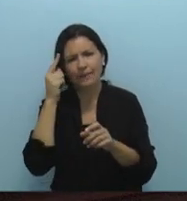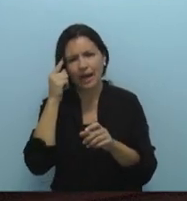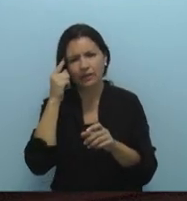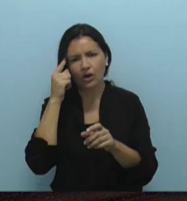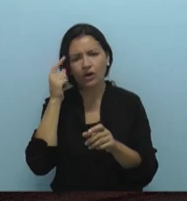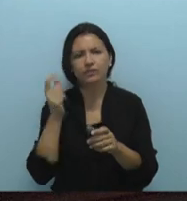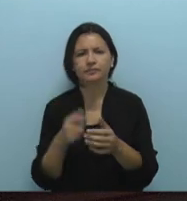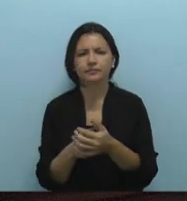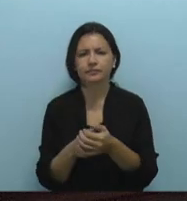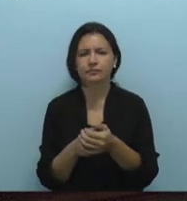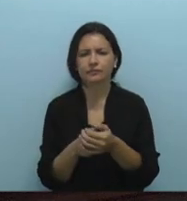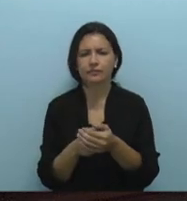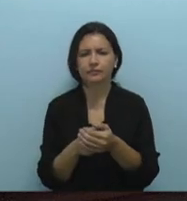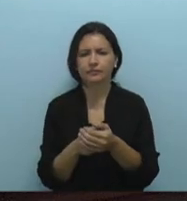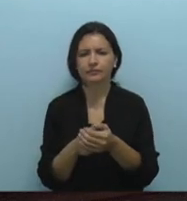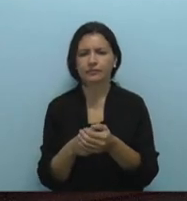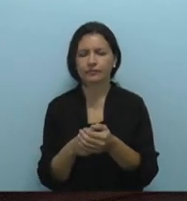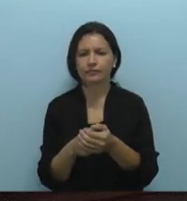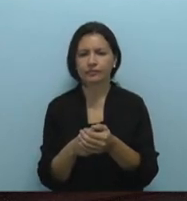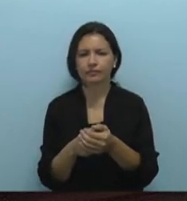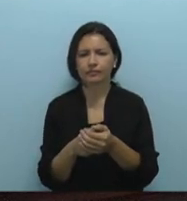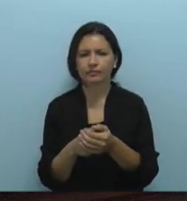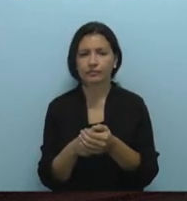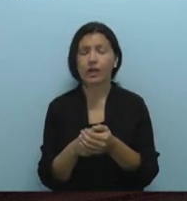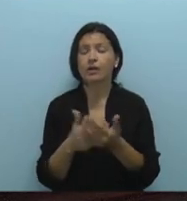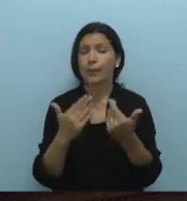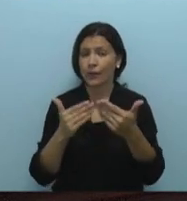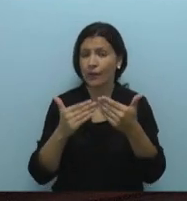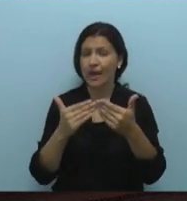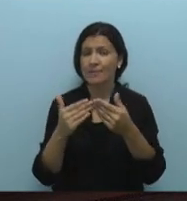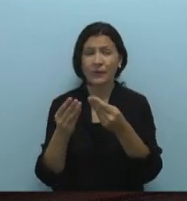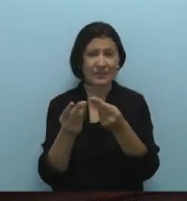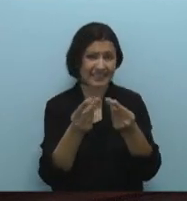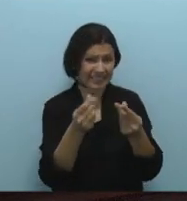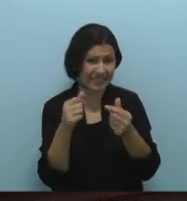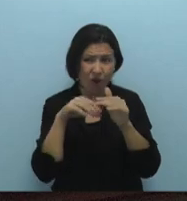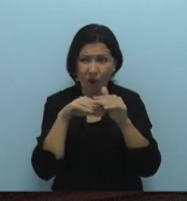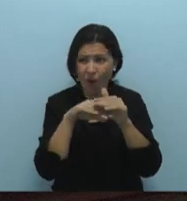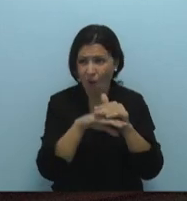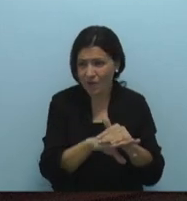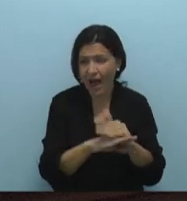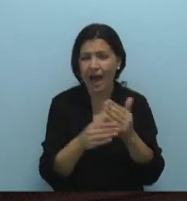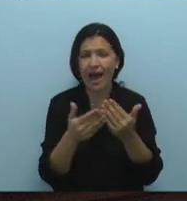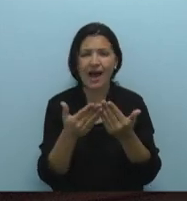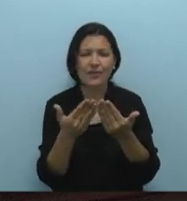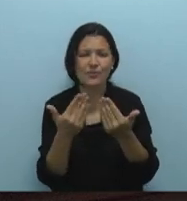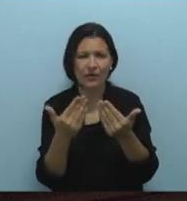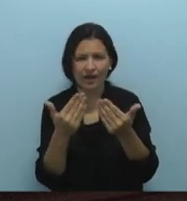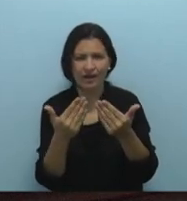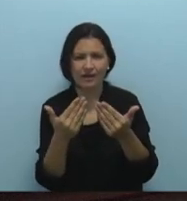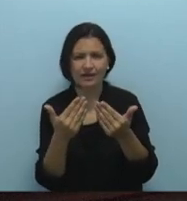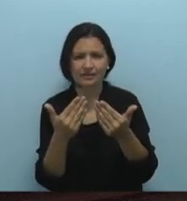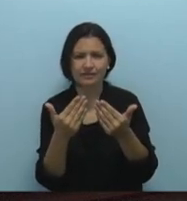implica que ahorremos en muchas remediaciones sobre actos de contaminación que llevamos adelante, sino